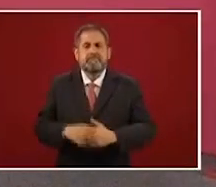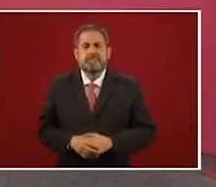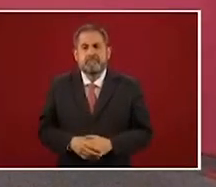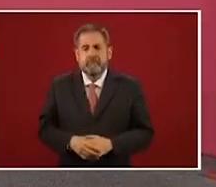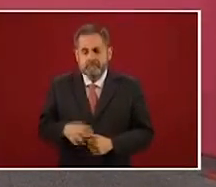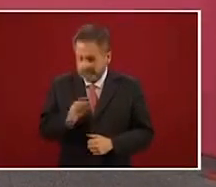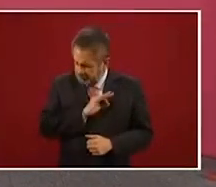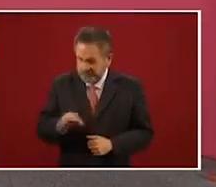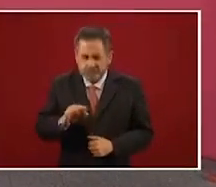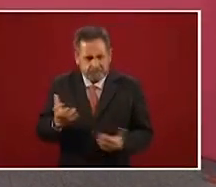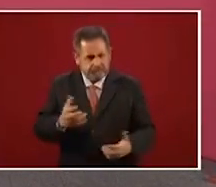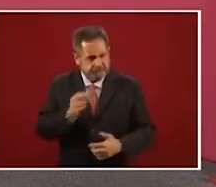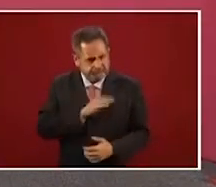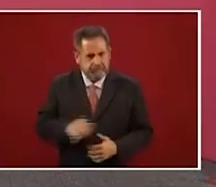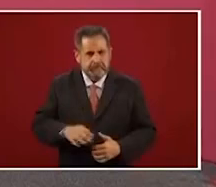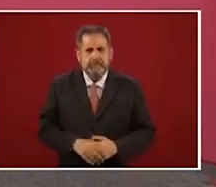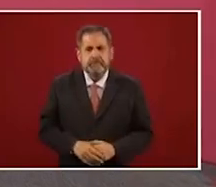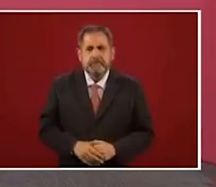se puede.